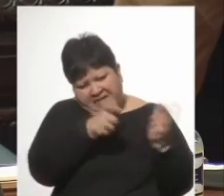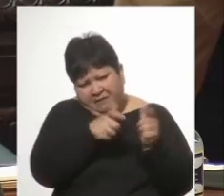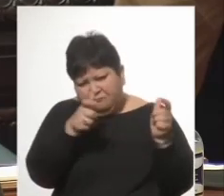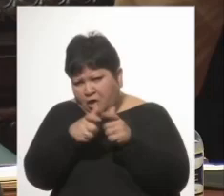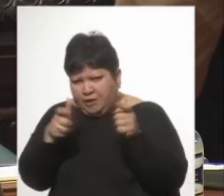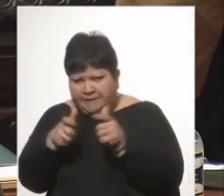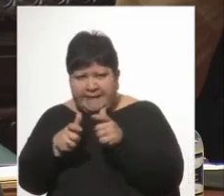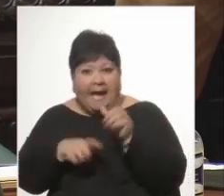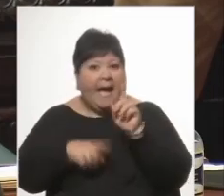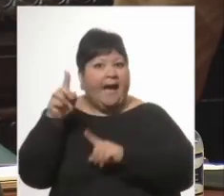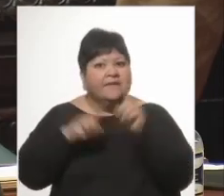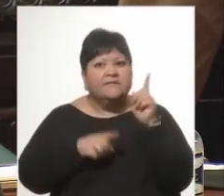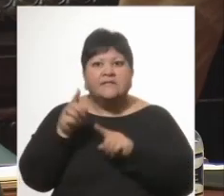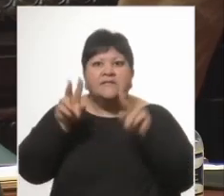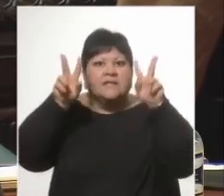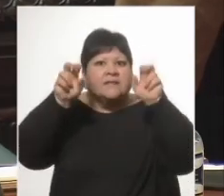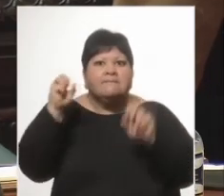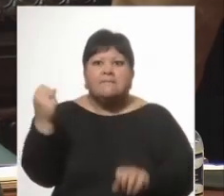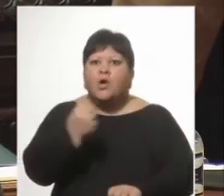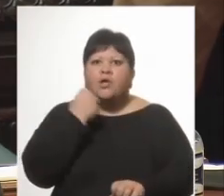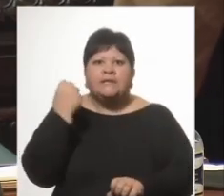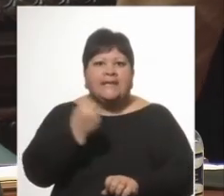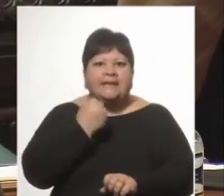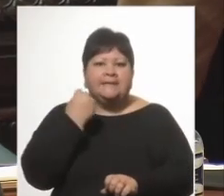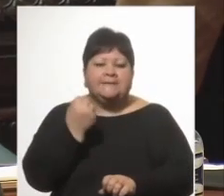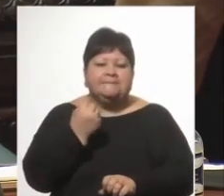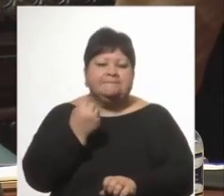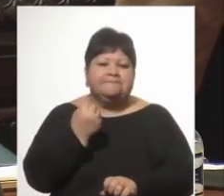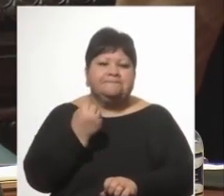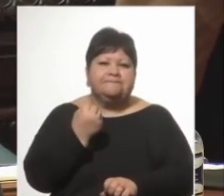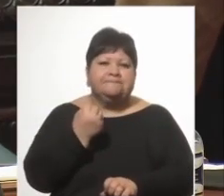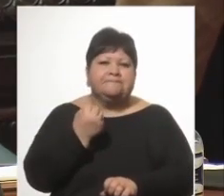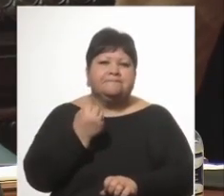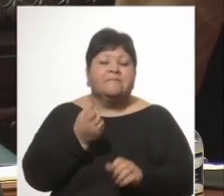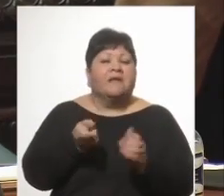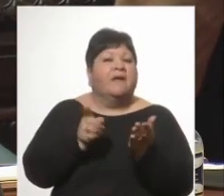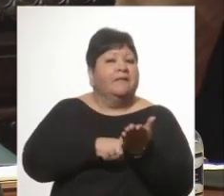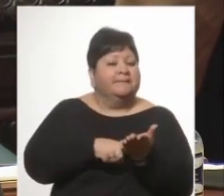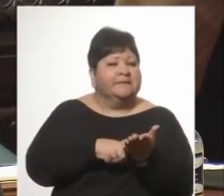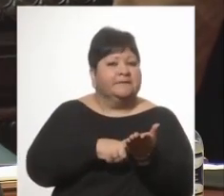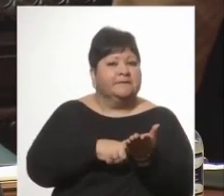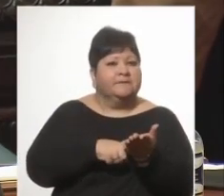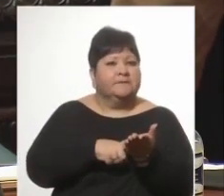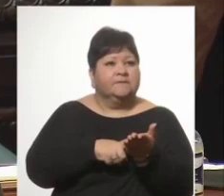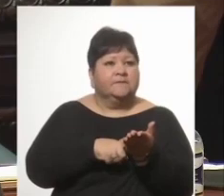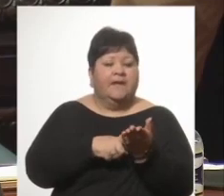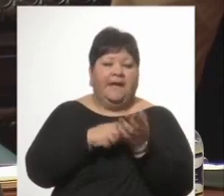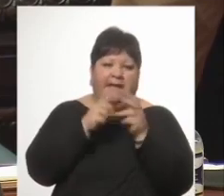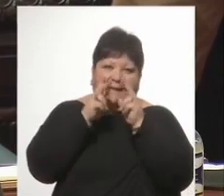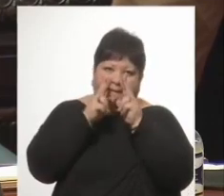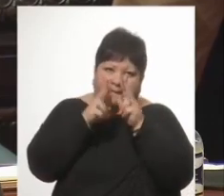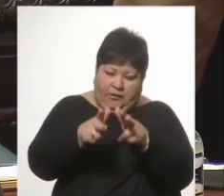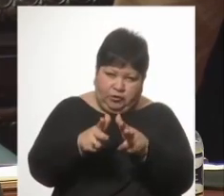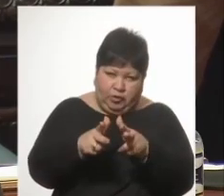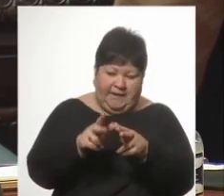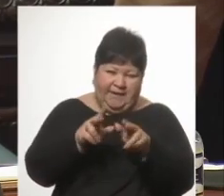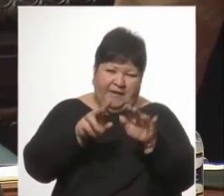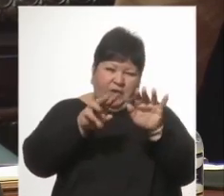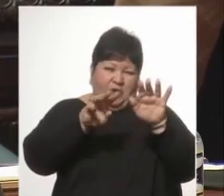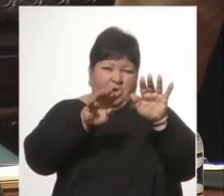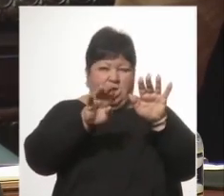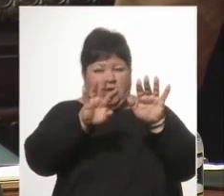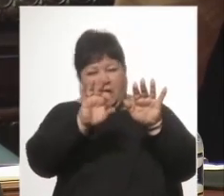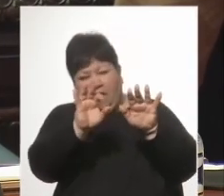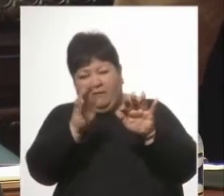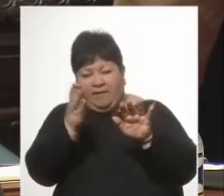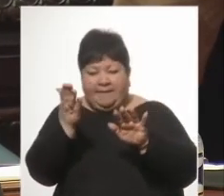veces temas de suma importancia. Además, diría yo que en el 90 y pico % de